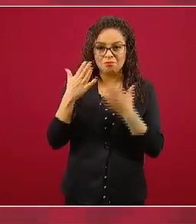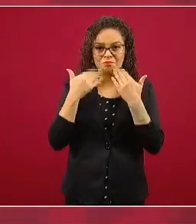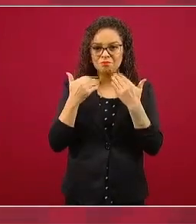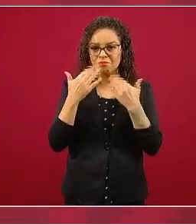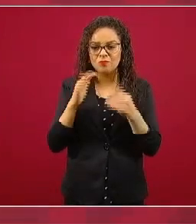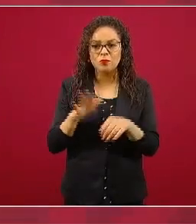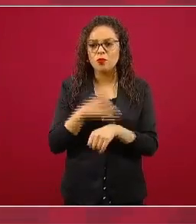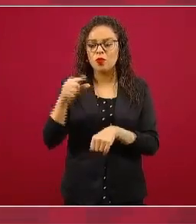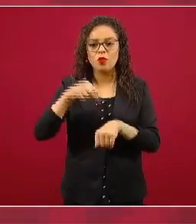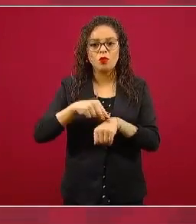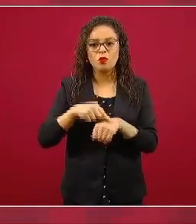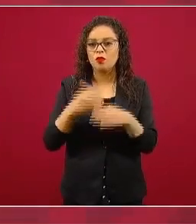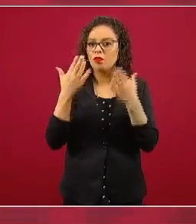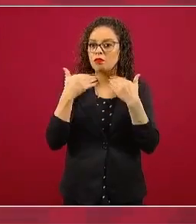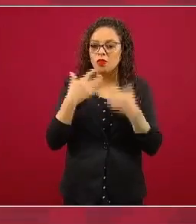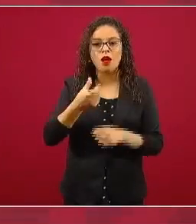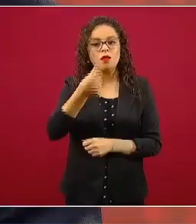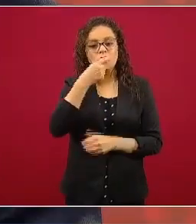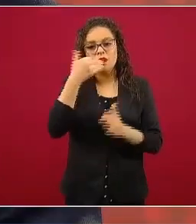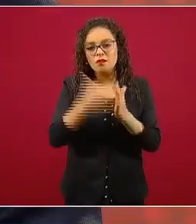no había médicos,